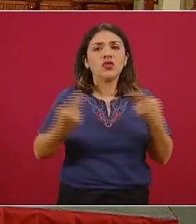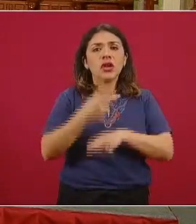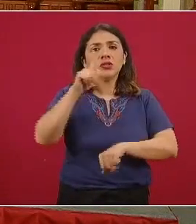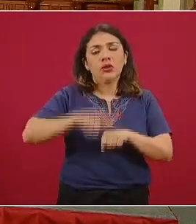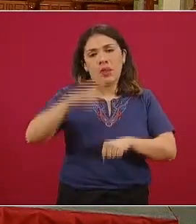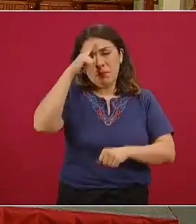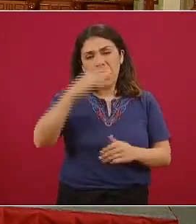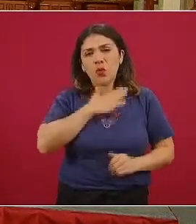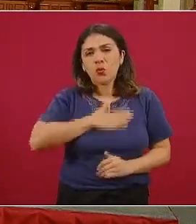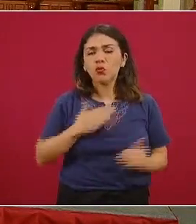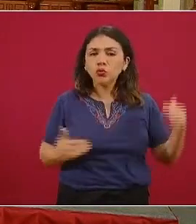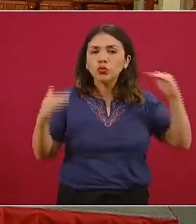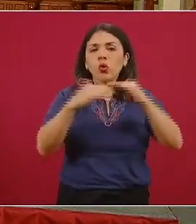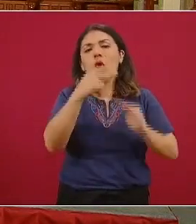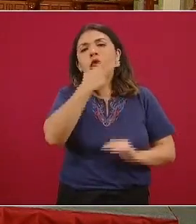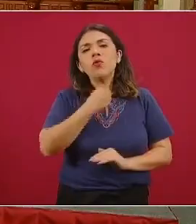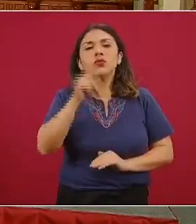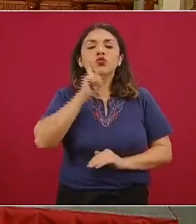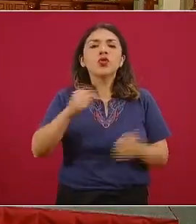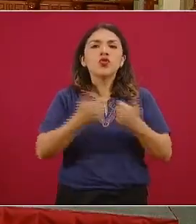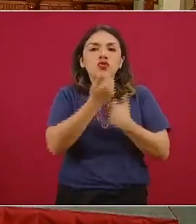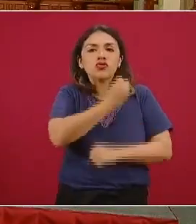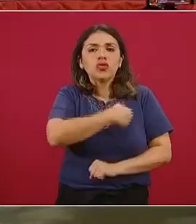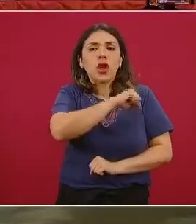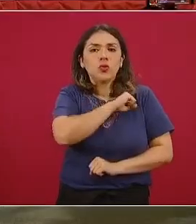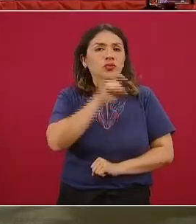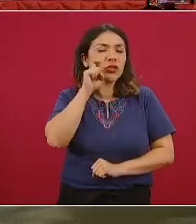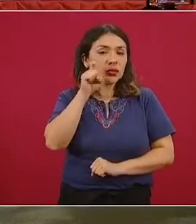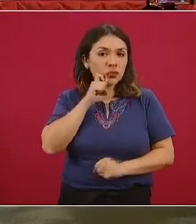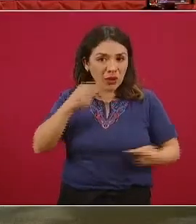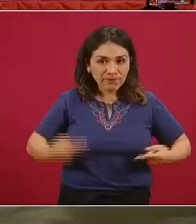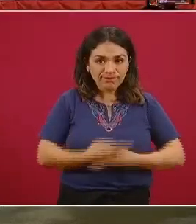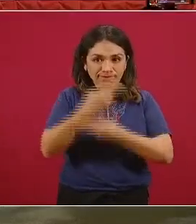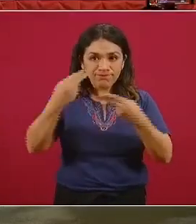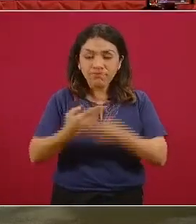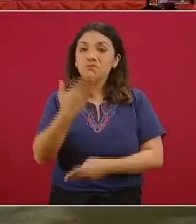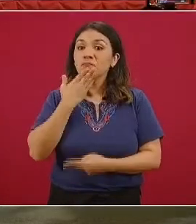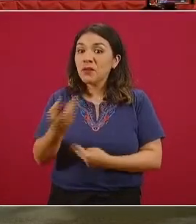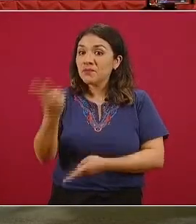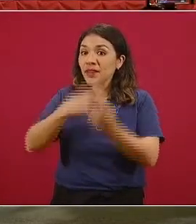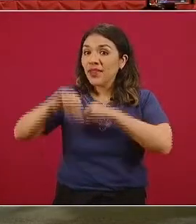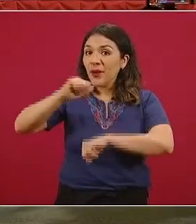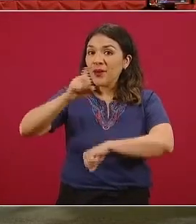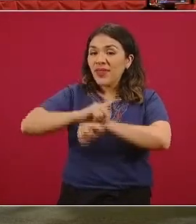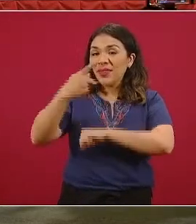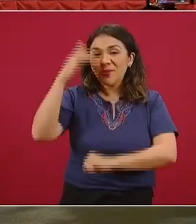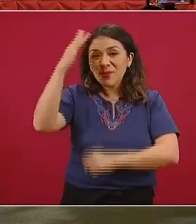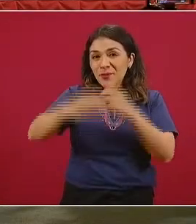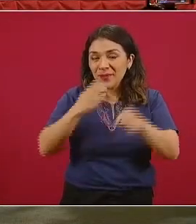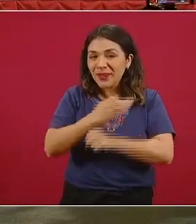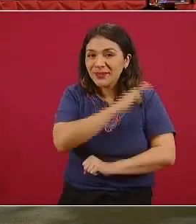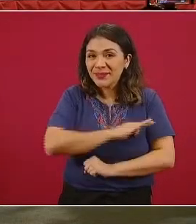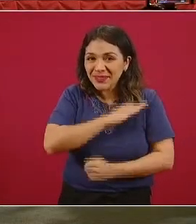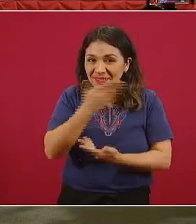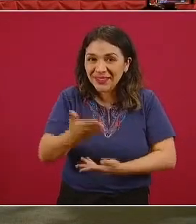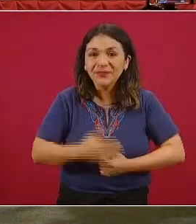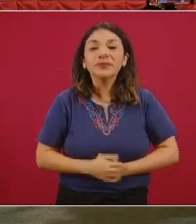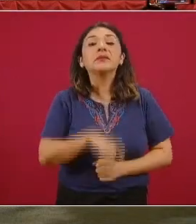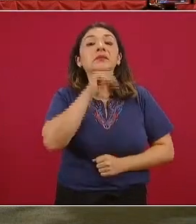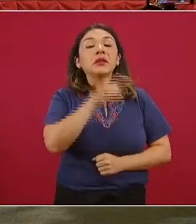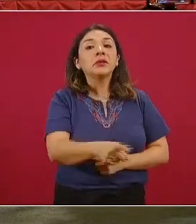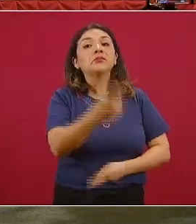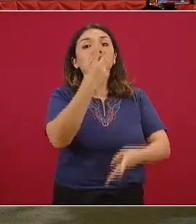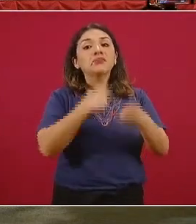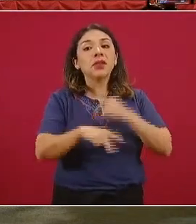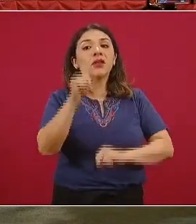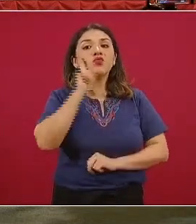de Equidad de Género y Salud Reproductiva. Bienvenida, Carla, y feliz cumpleaños. Muchas gracias. También se encuentra con